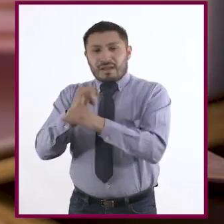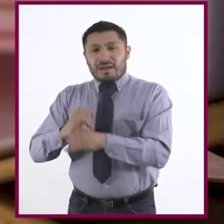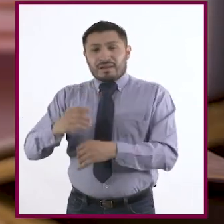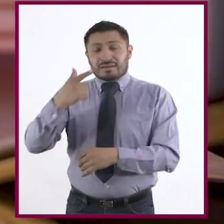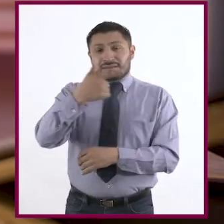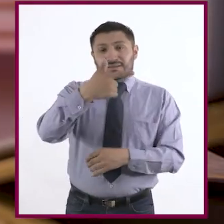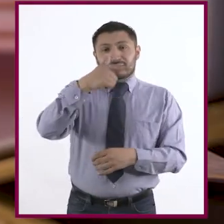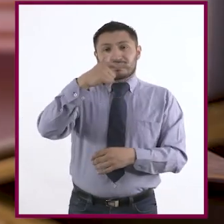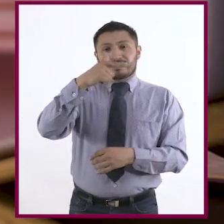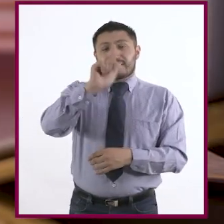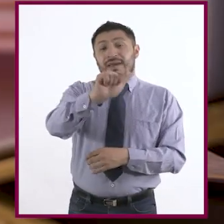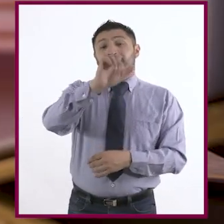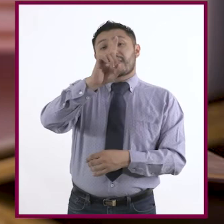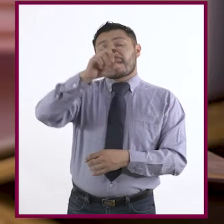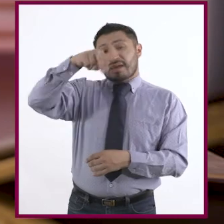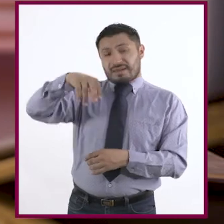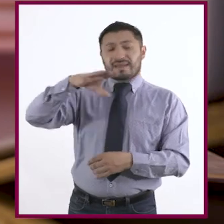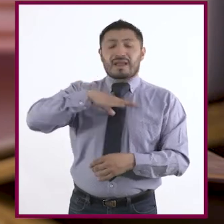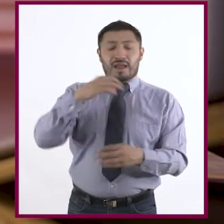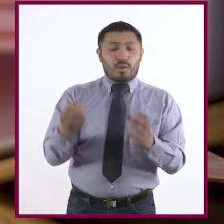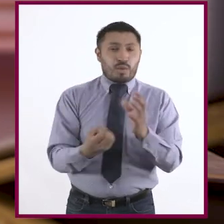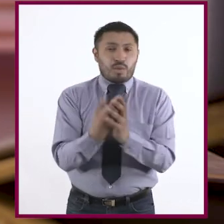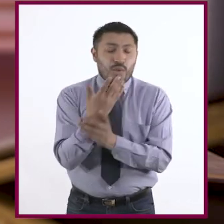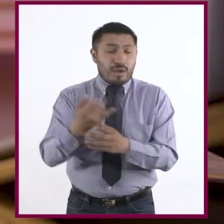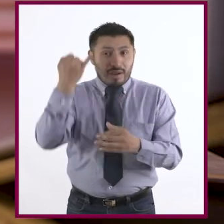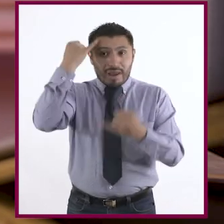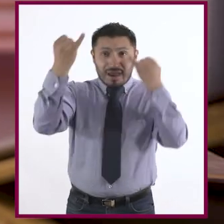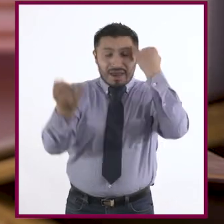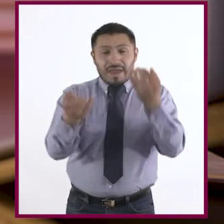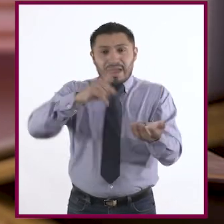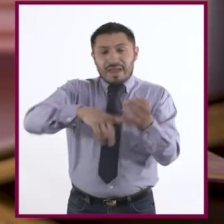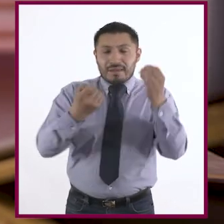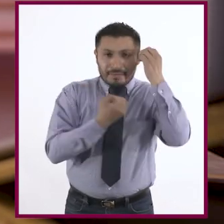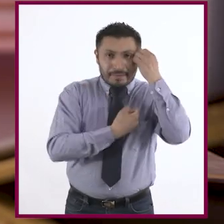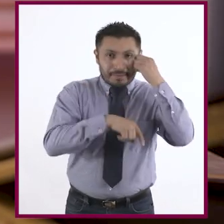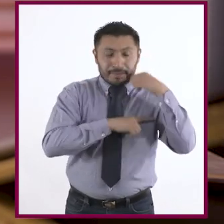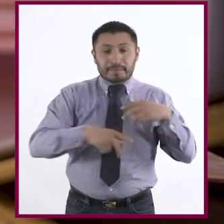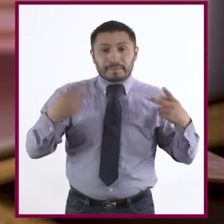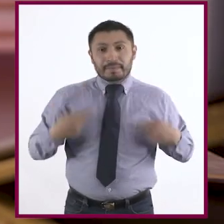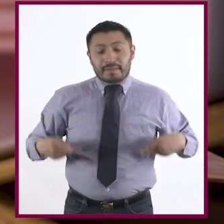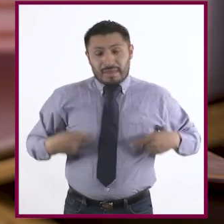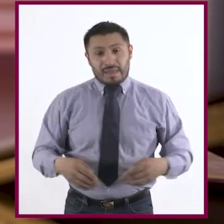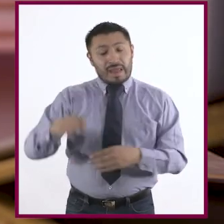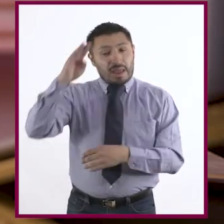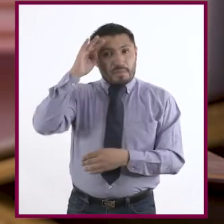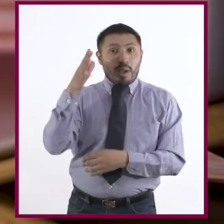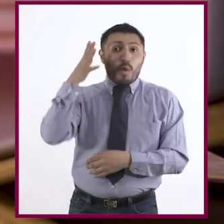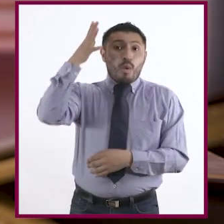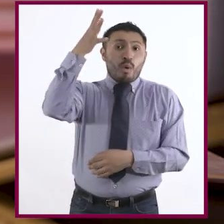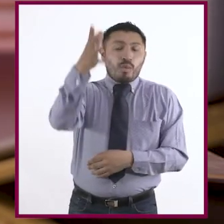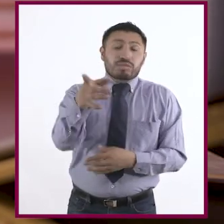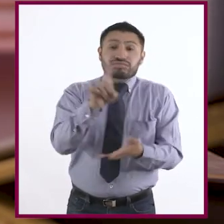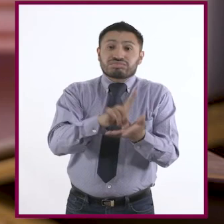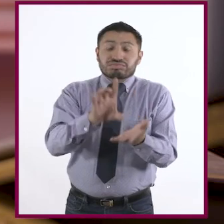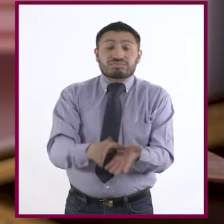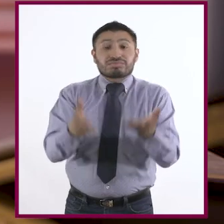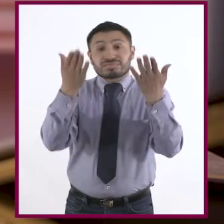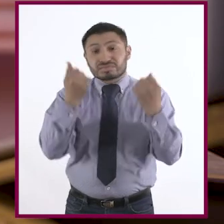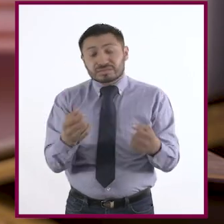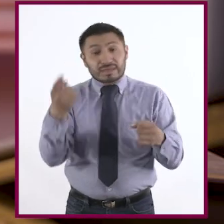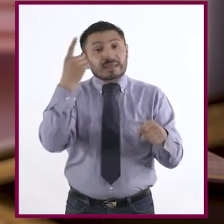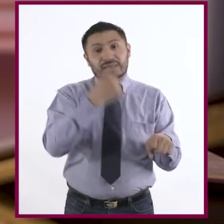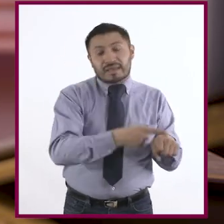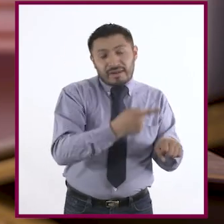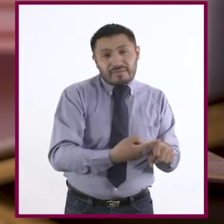han detonado todo un nuevo panorama de avances en la salud de las personas. Se puede ya pensar en un futuro en donde no exista la discapacidad por una